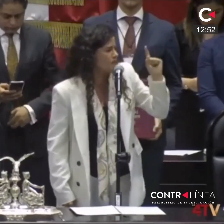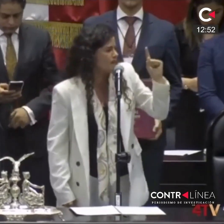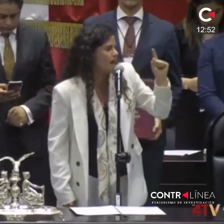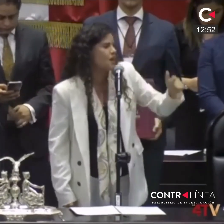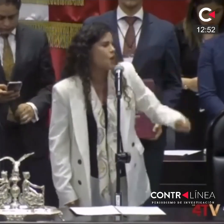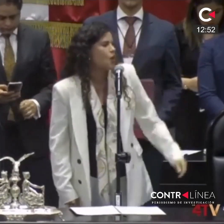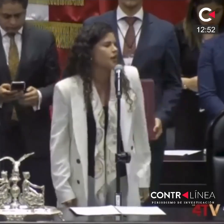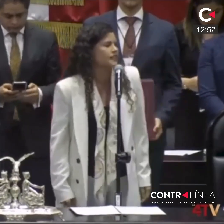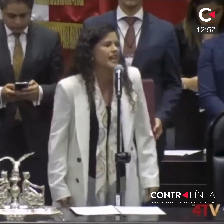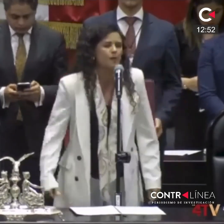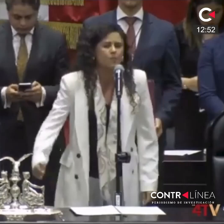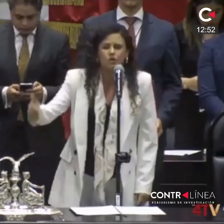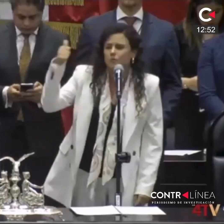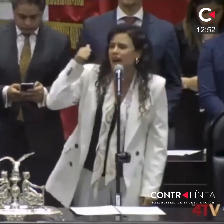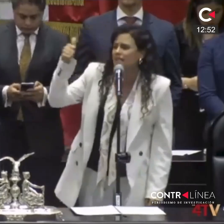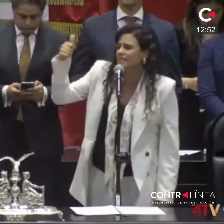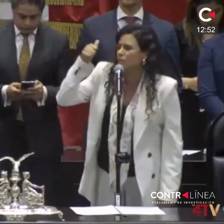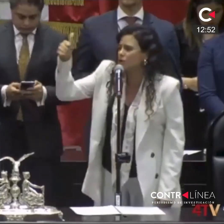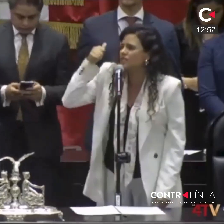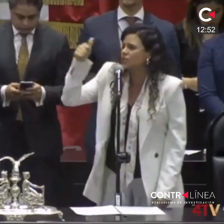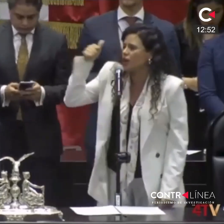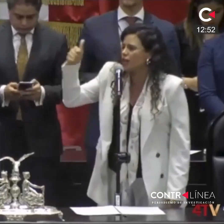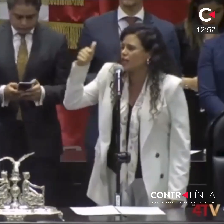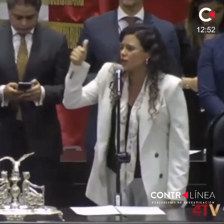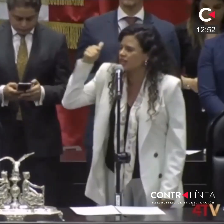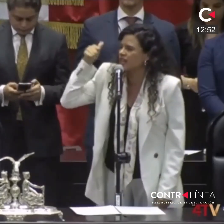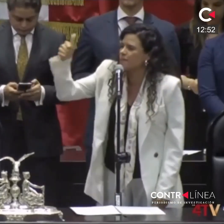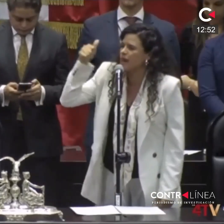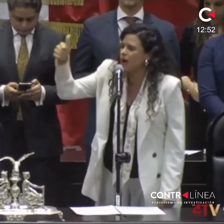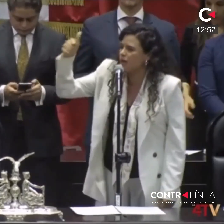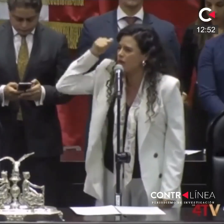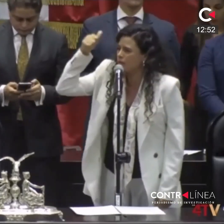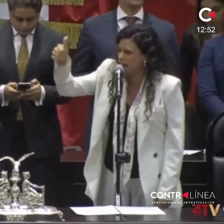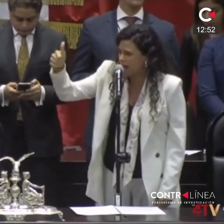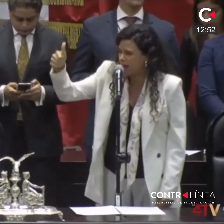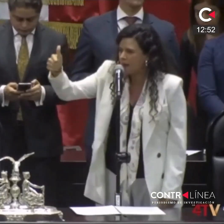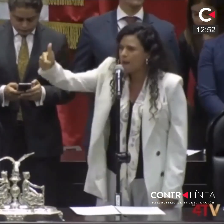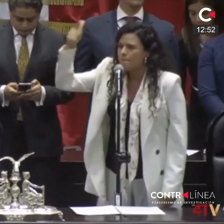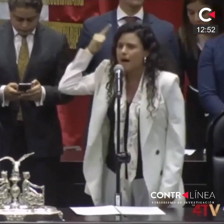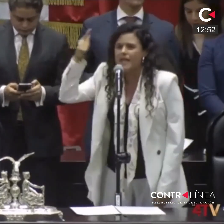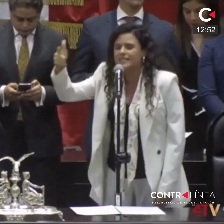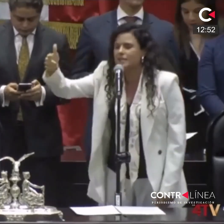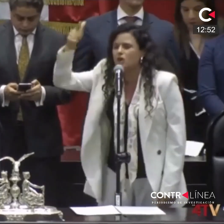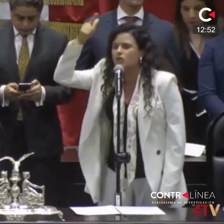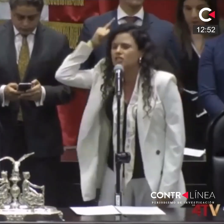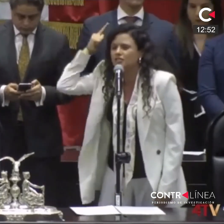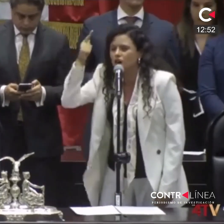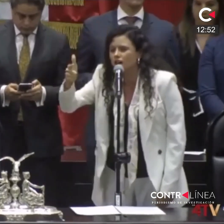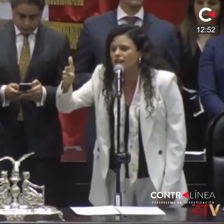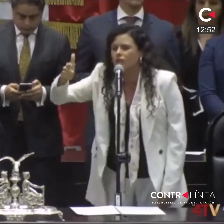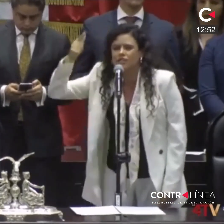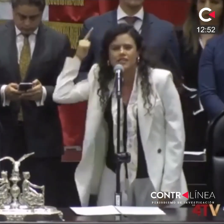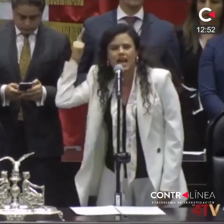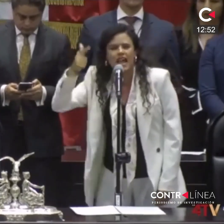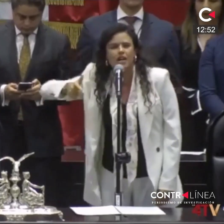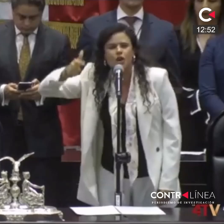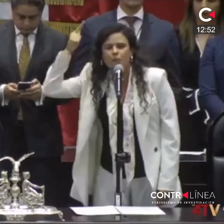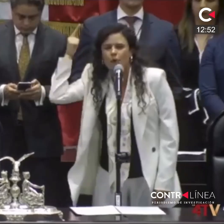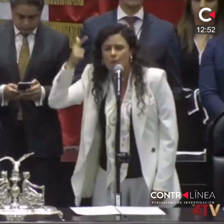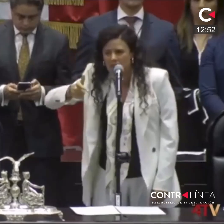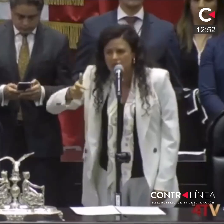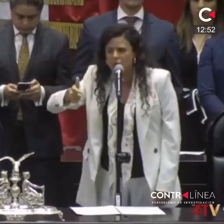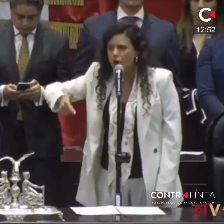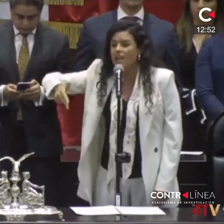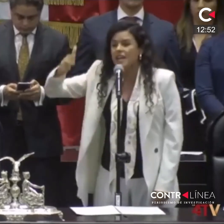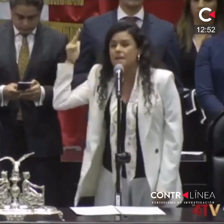la economía, hoy tenemos máximos históricos en empleo formal, máximos históricos en